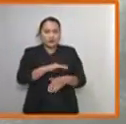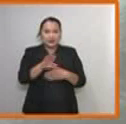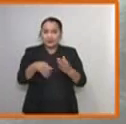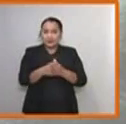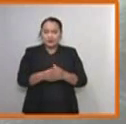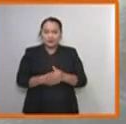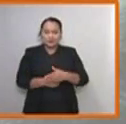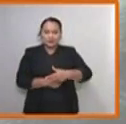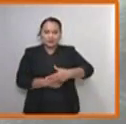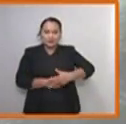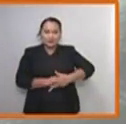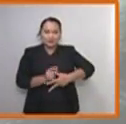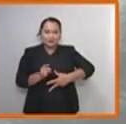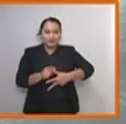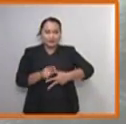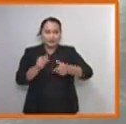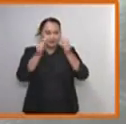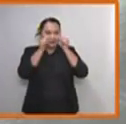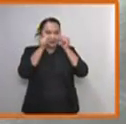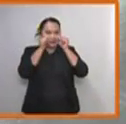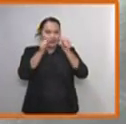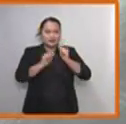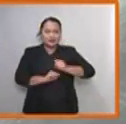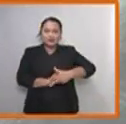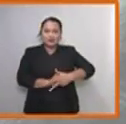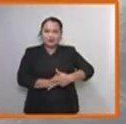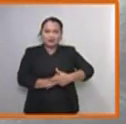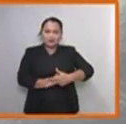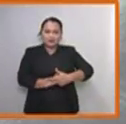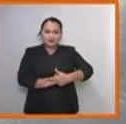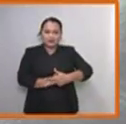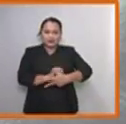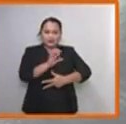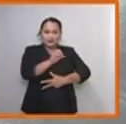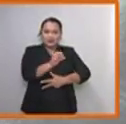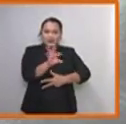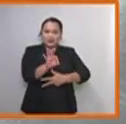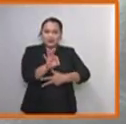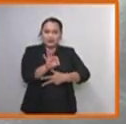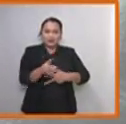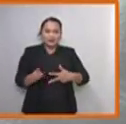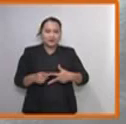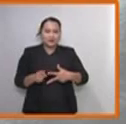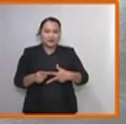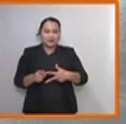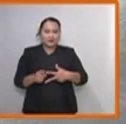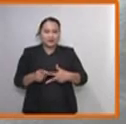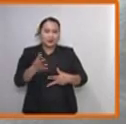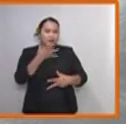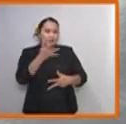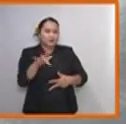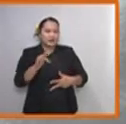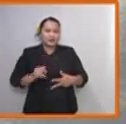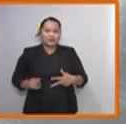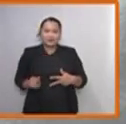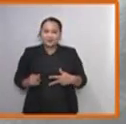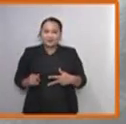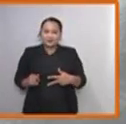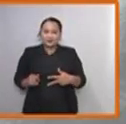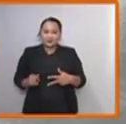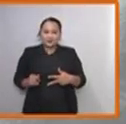este es, atento, el 09. Segundo número ganador, suerte. Y